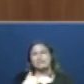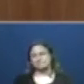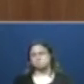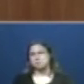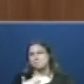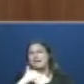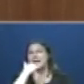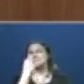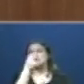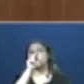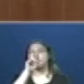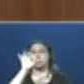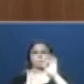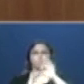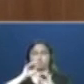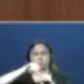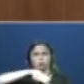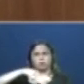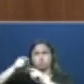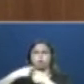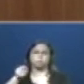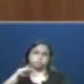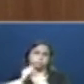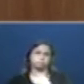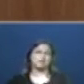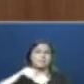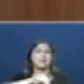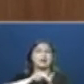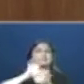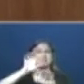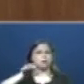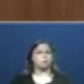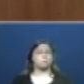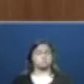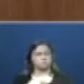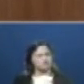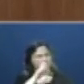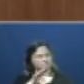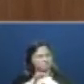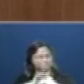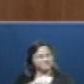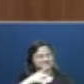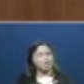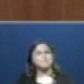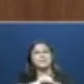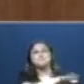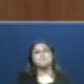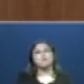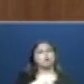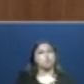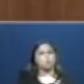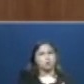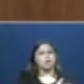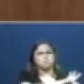por del total de Castilla y león está además muy directamente vinculado al medio rural y tiene un gran potencial de